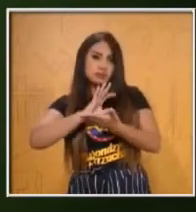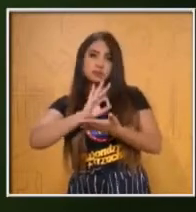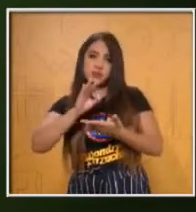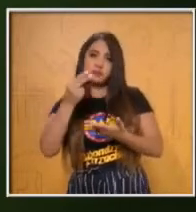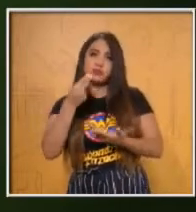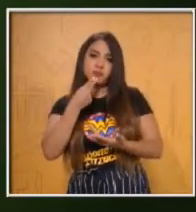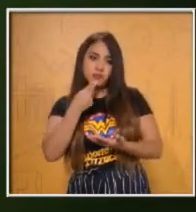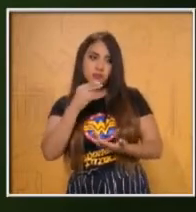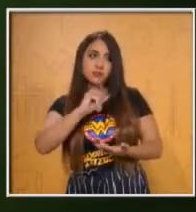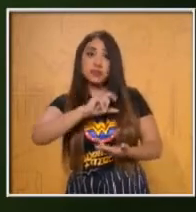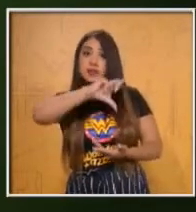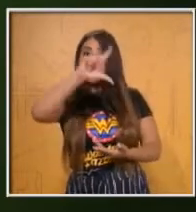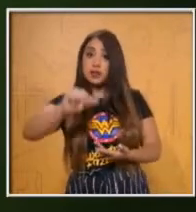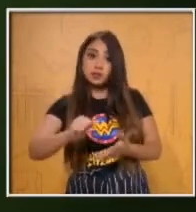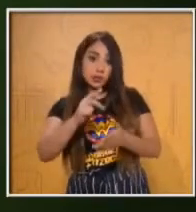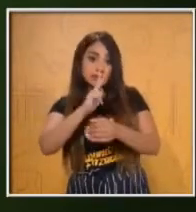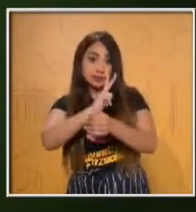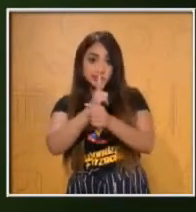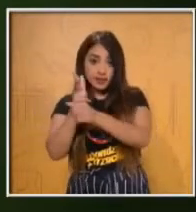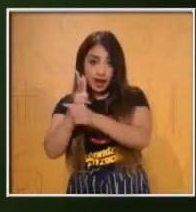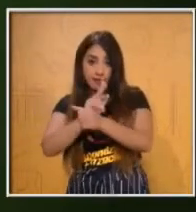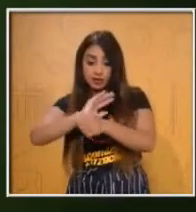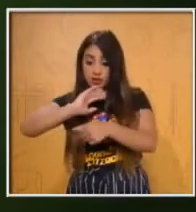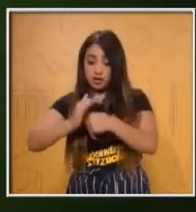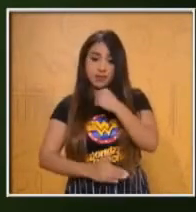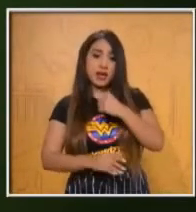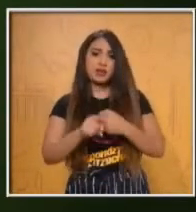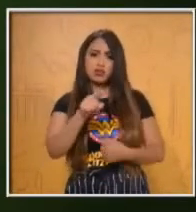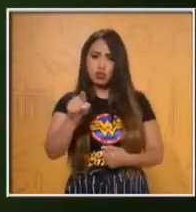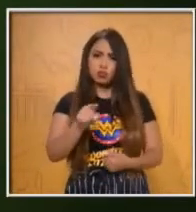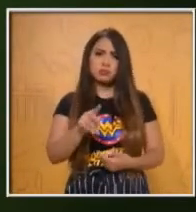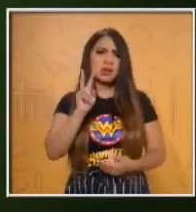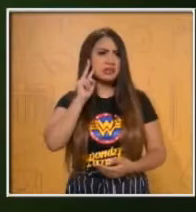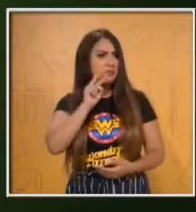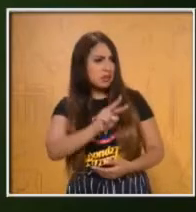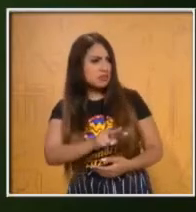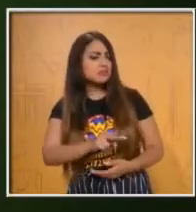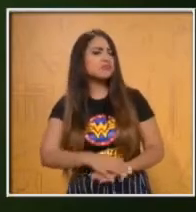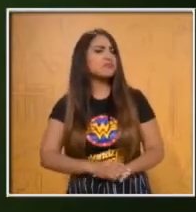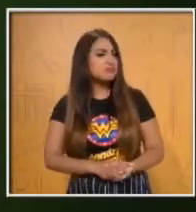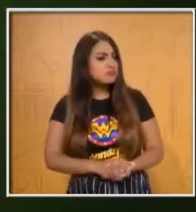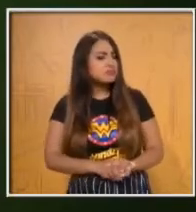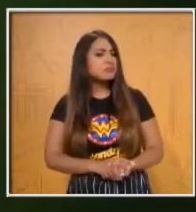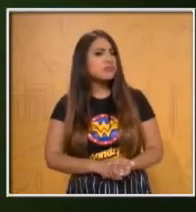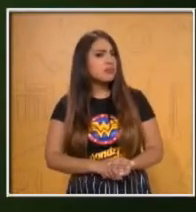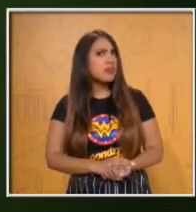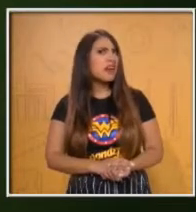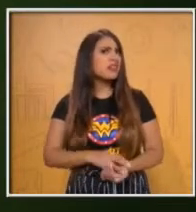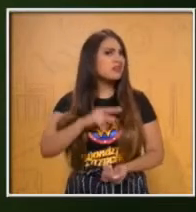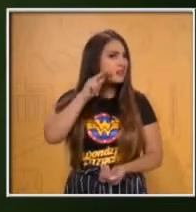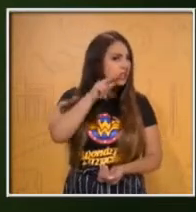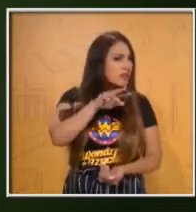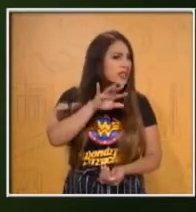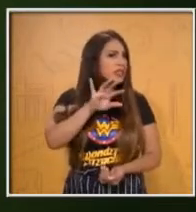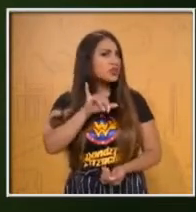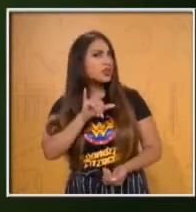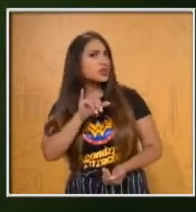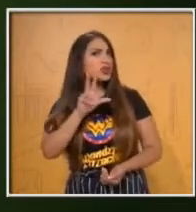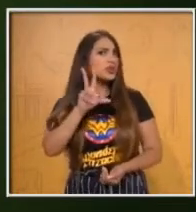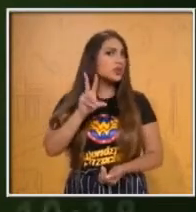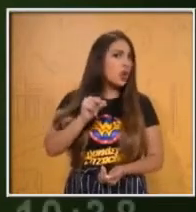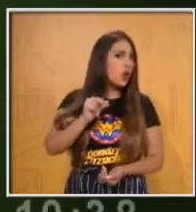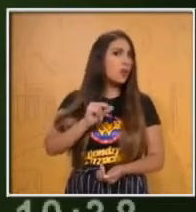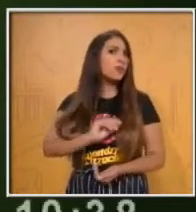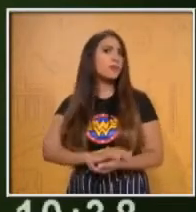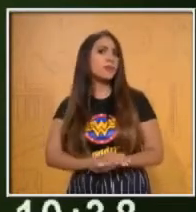terminar de grabarte la lectura de tu cuento, vas a escucharla y te vas a hacer la pregunta, ¿se oye bien? ¿Sí o no?